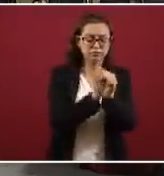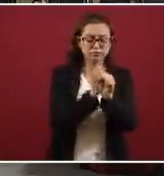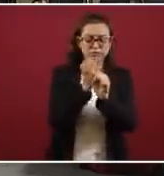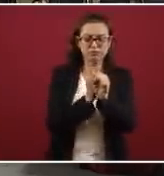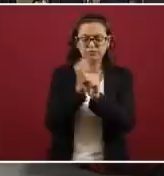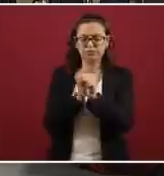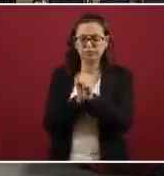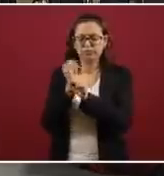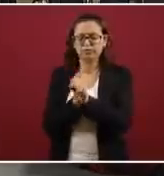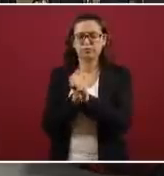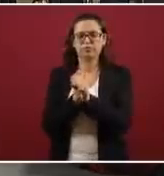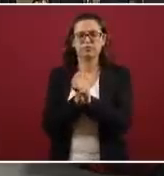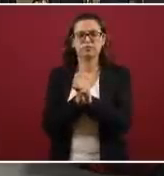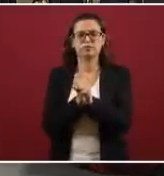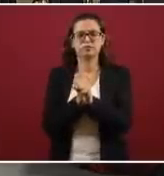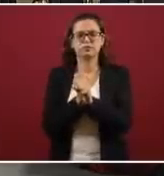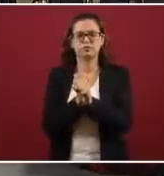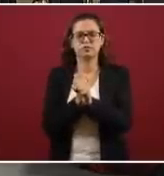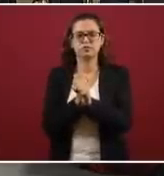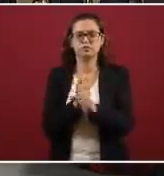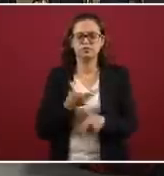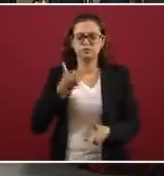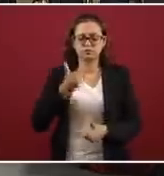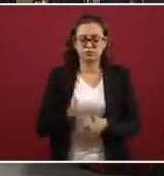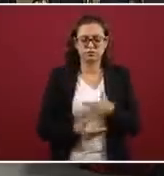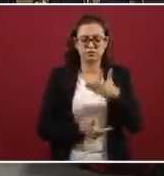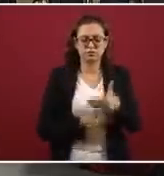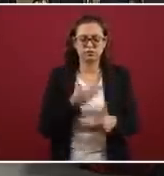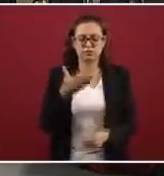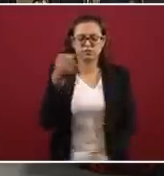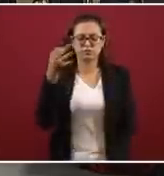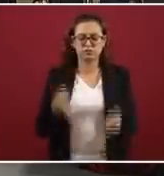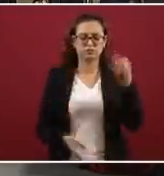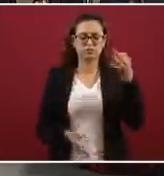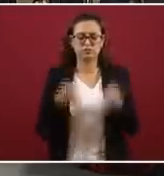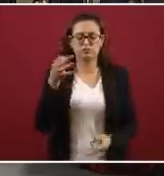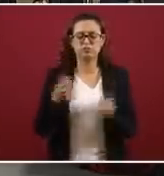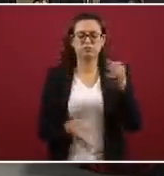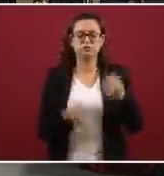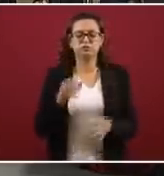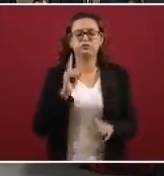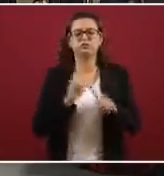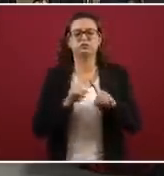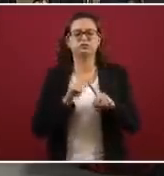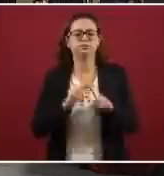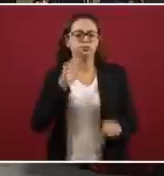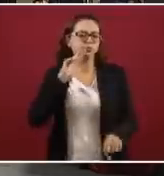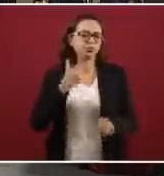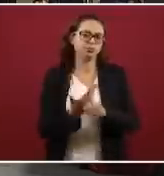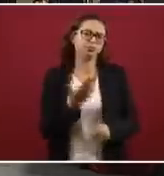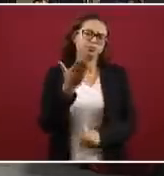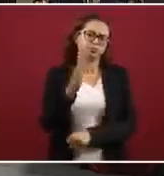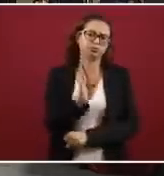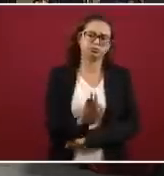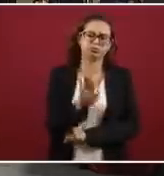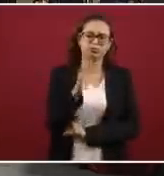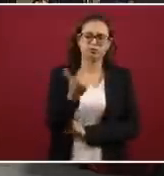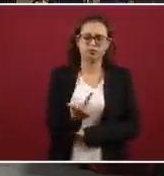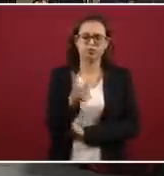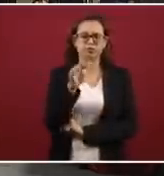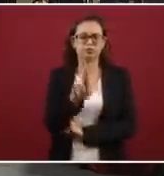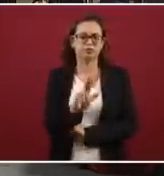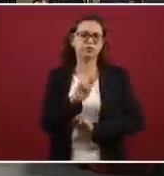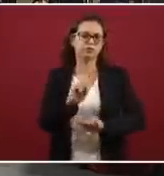que se está haciendo, el proceso judicial, lo tiene pues la Fiscalía y